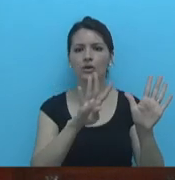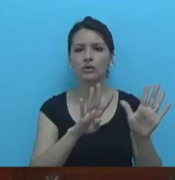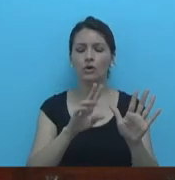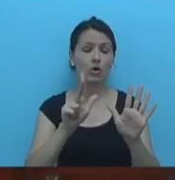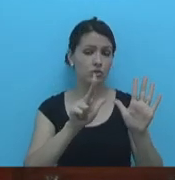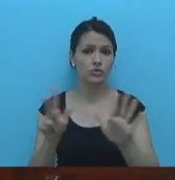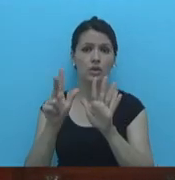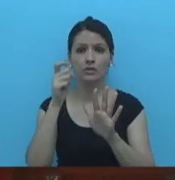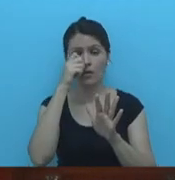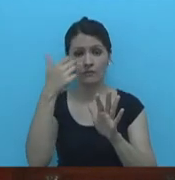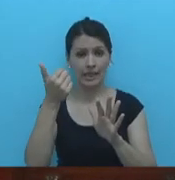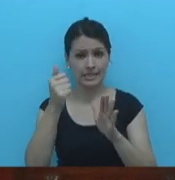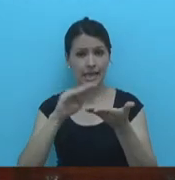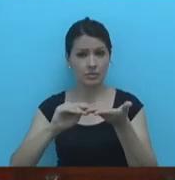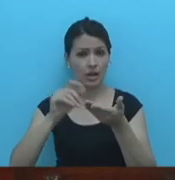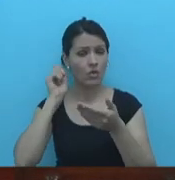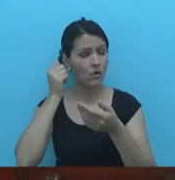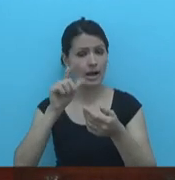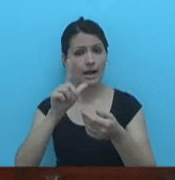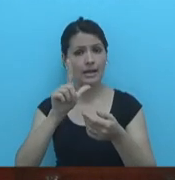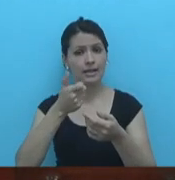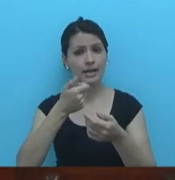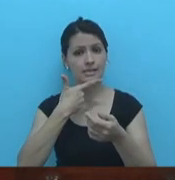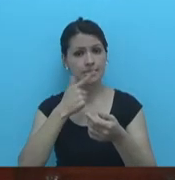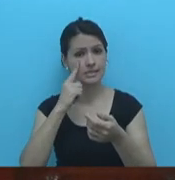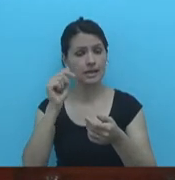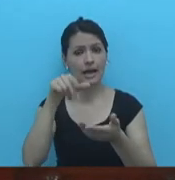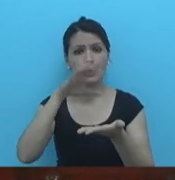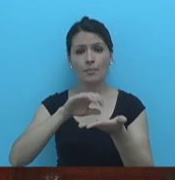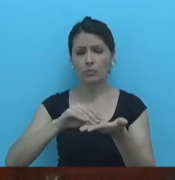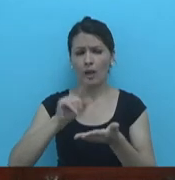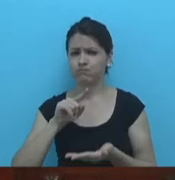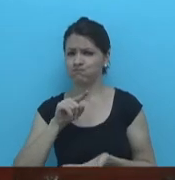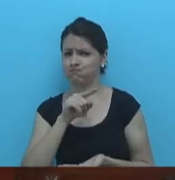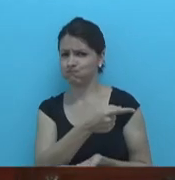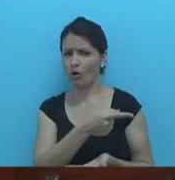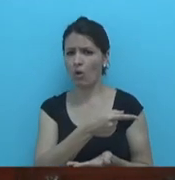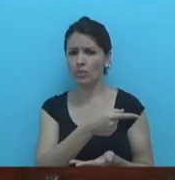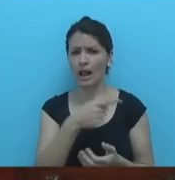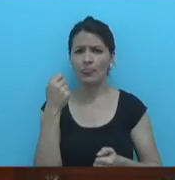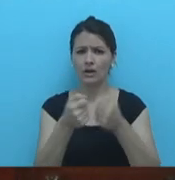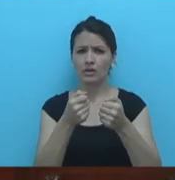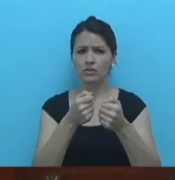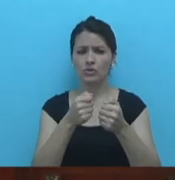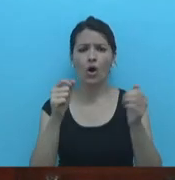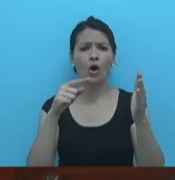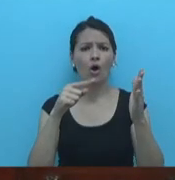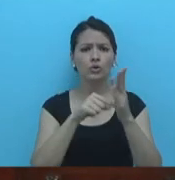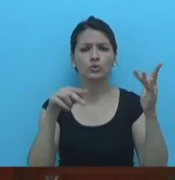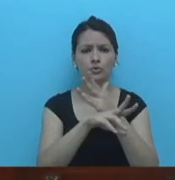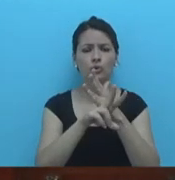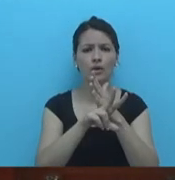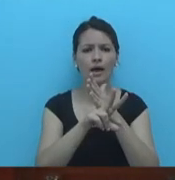33.826 del diputado Rubén Galassi, por el cual esta Cámara condena el atentado terrorista ocurrido en Nueva York el 31 de octubre